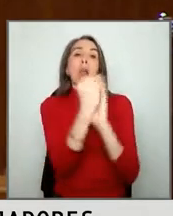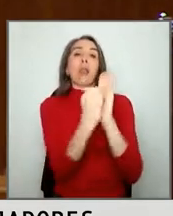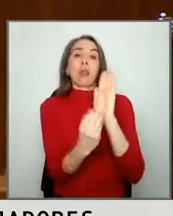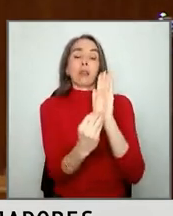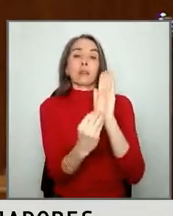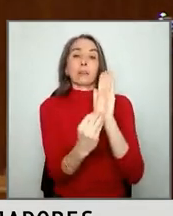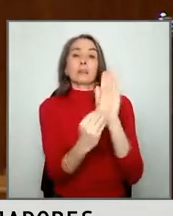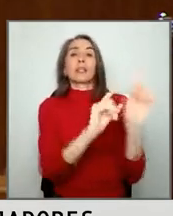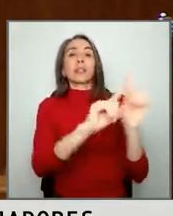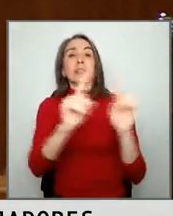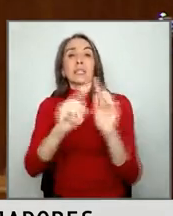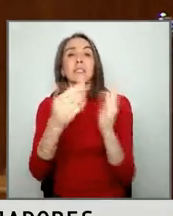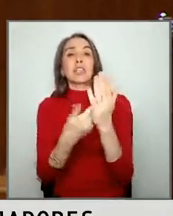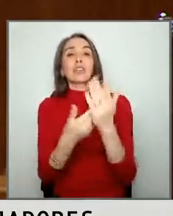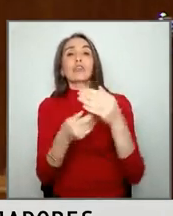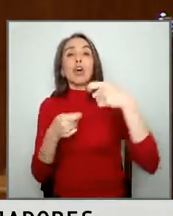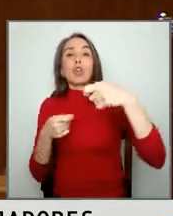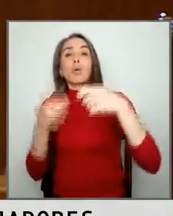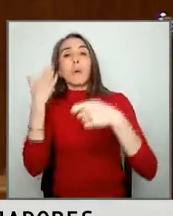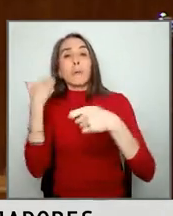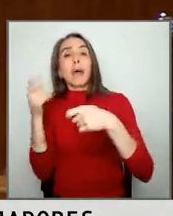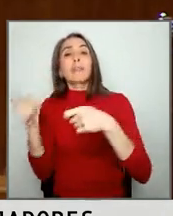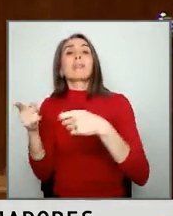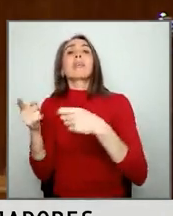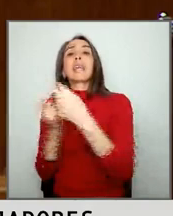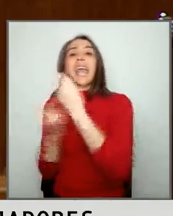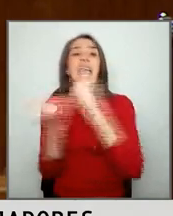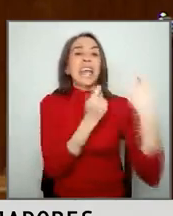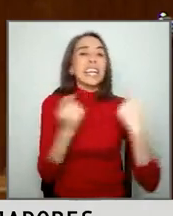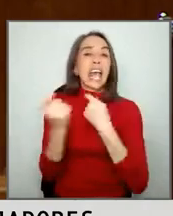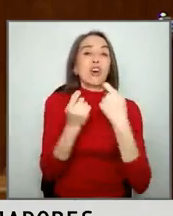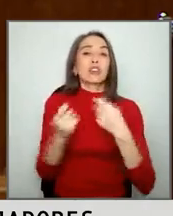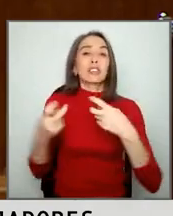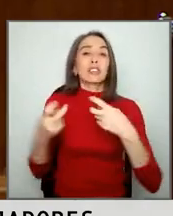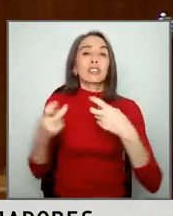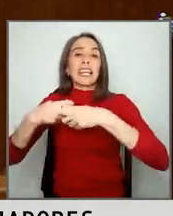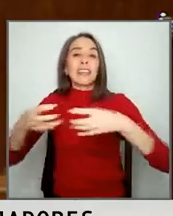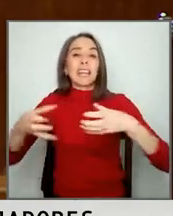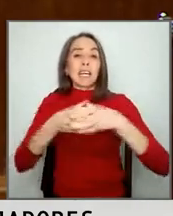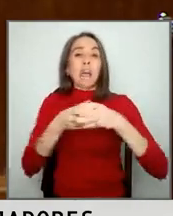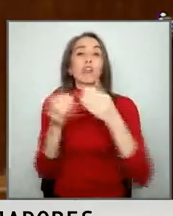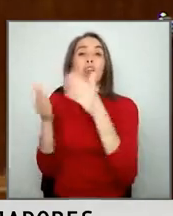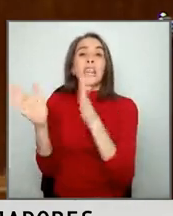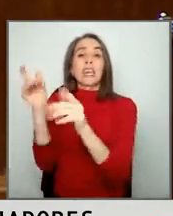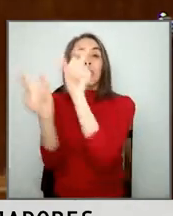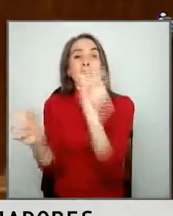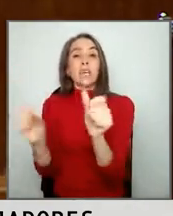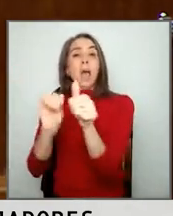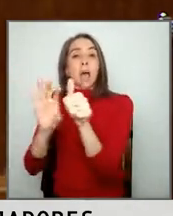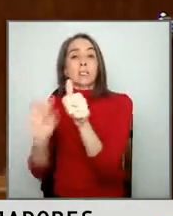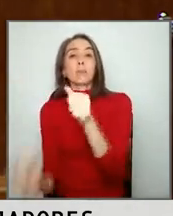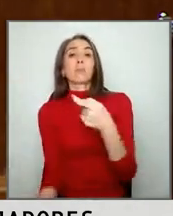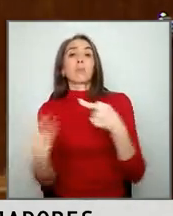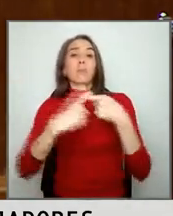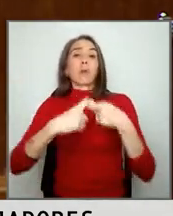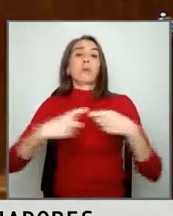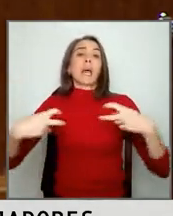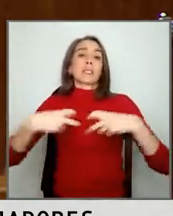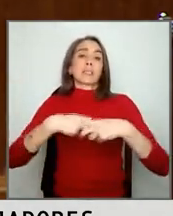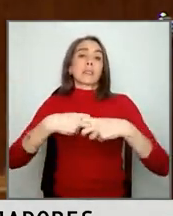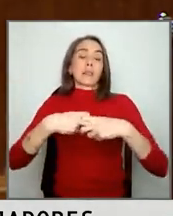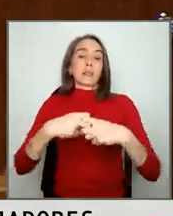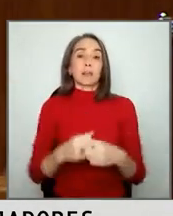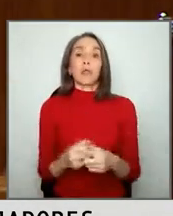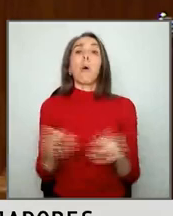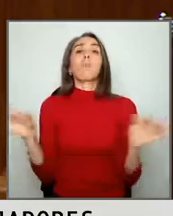instrumentos de negociación colectiva favoreciendo la libertad sindical de los asistentes de la educación por los argumentos